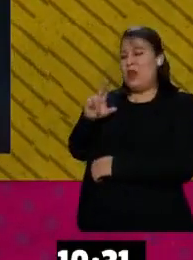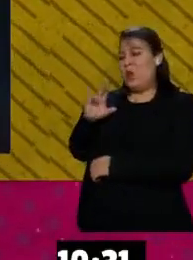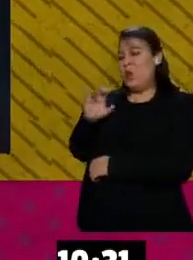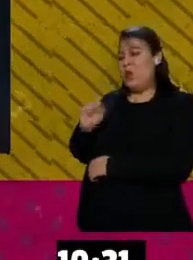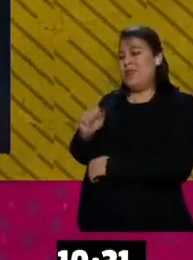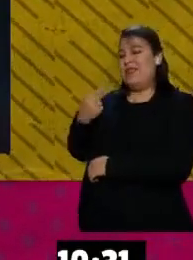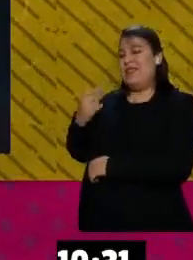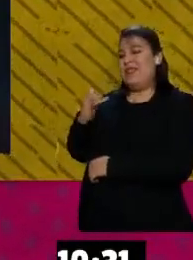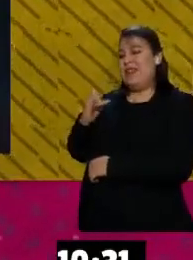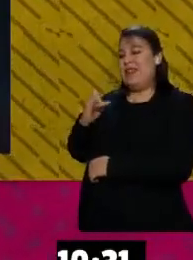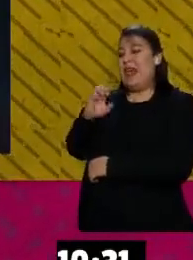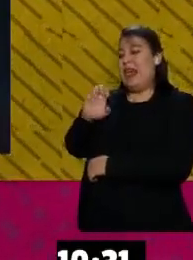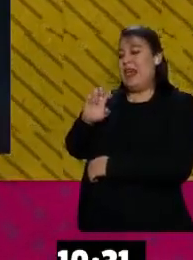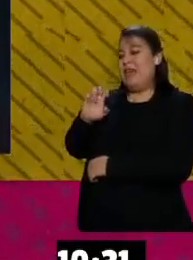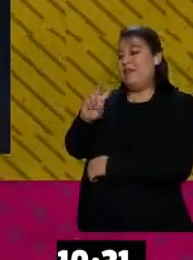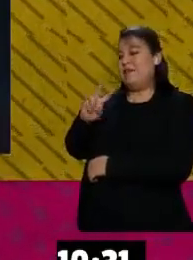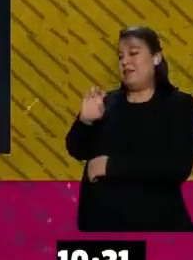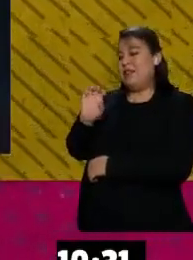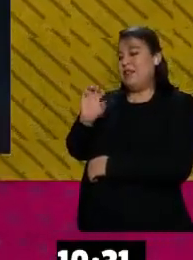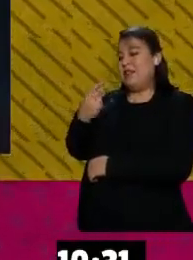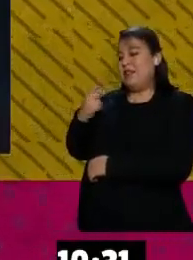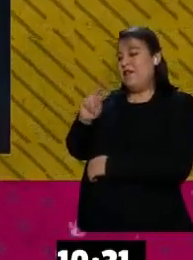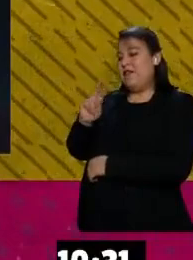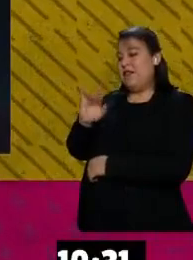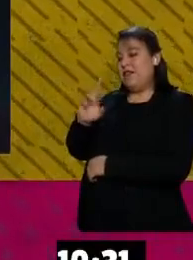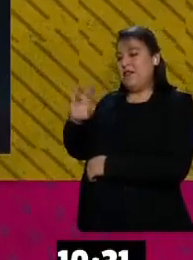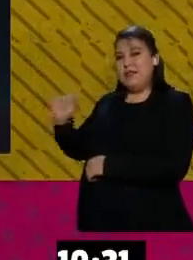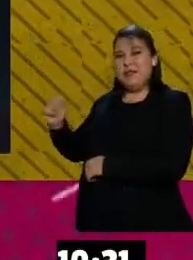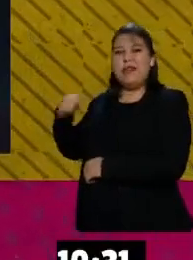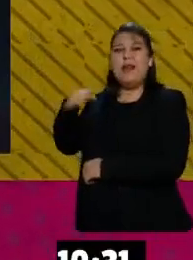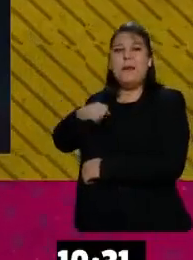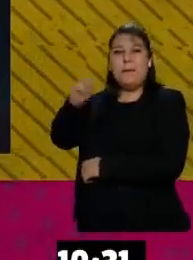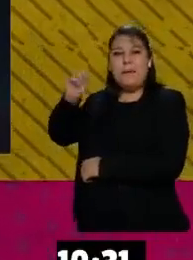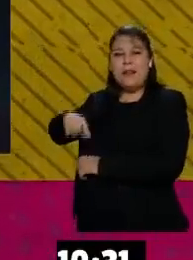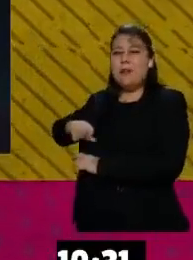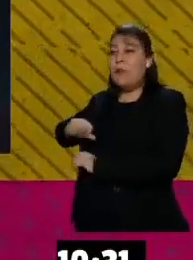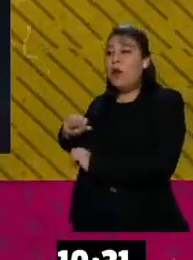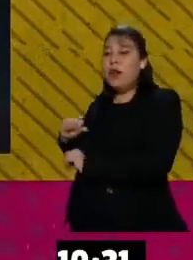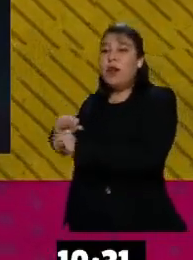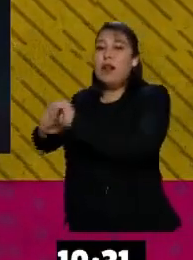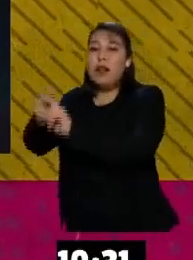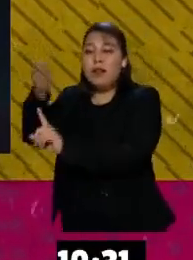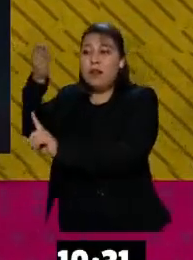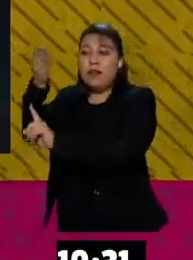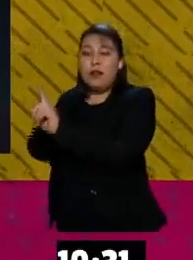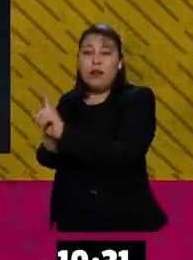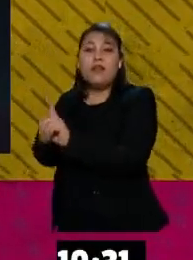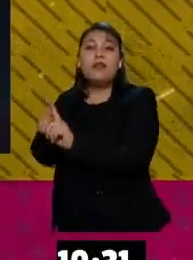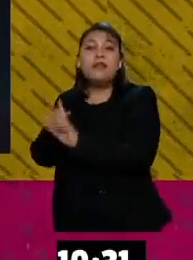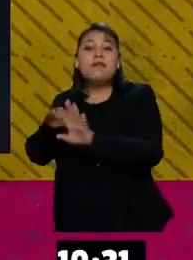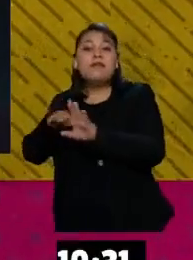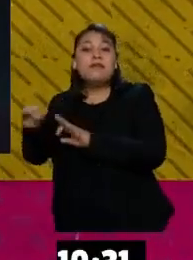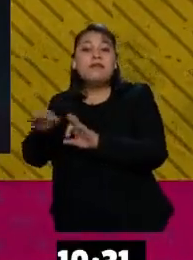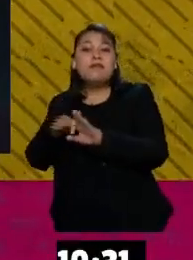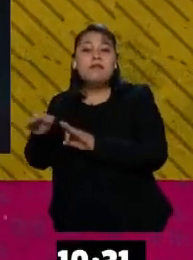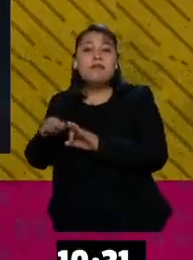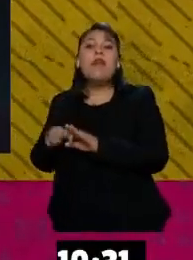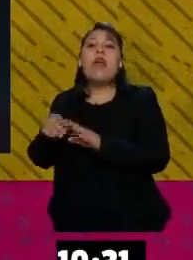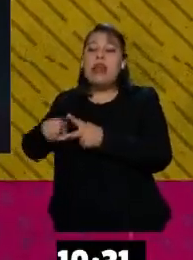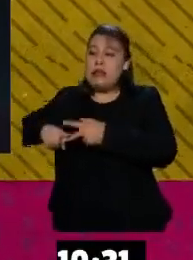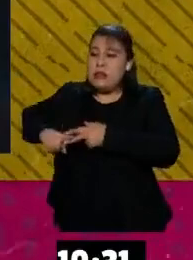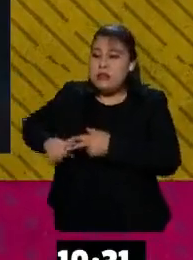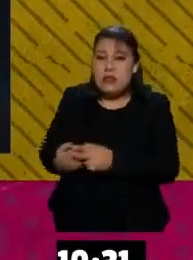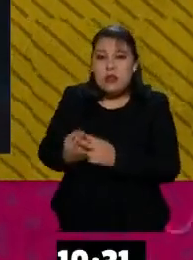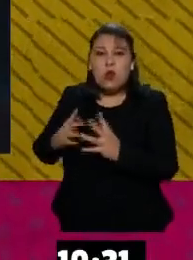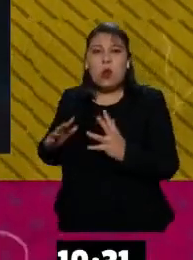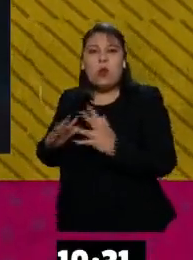designado por el gobierno de México como primer fiscal antidrogas ante el gobierno de Estados Unidos. Es más, Hertz fue el primero que operó la guerra contra el narcotráfico